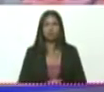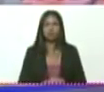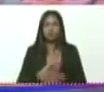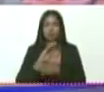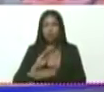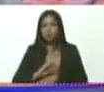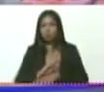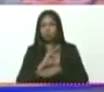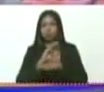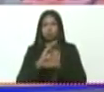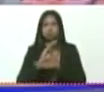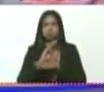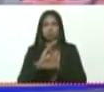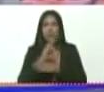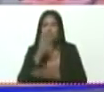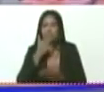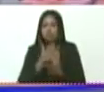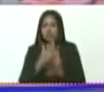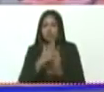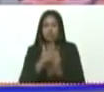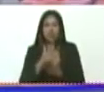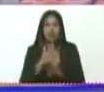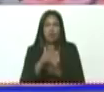protegiendo por siempre.